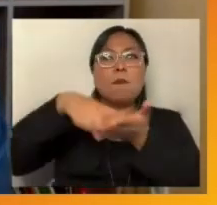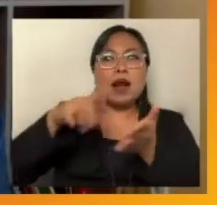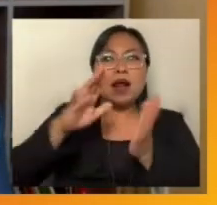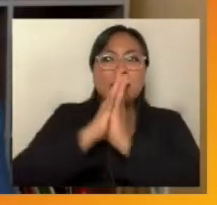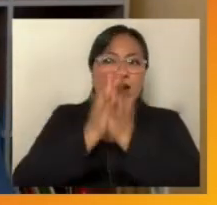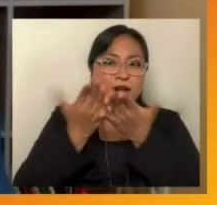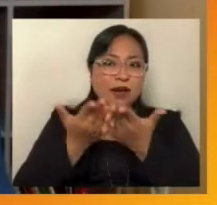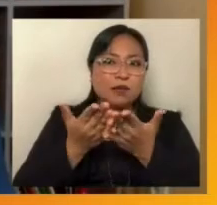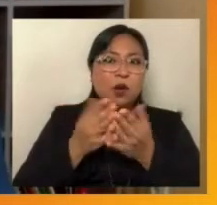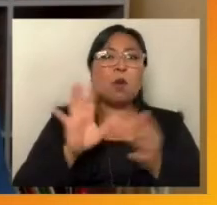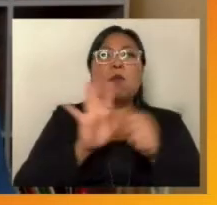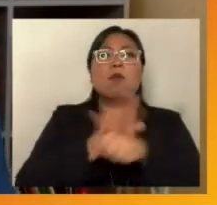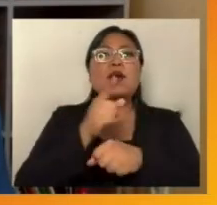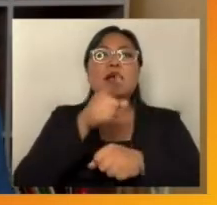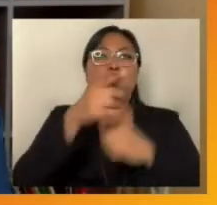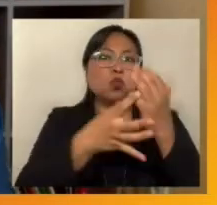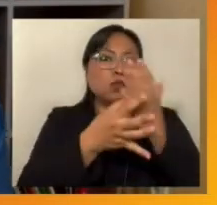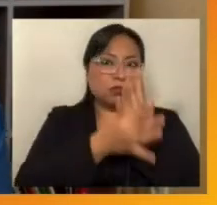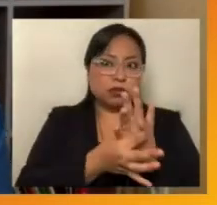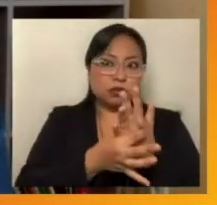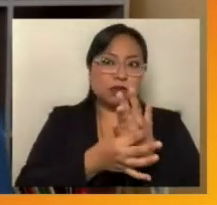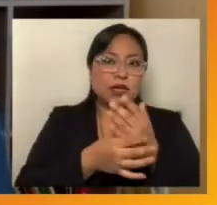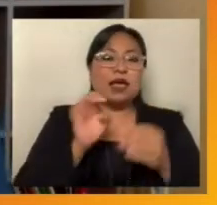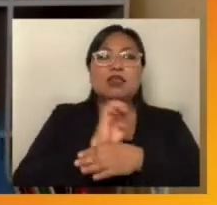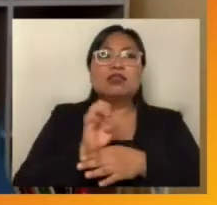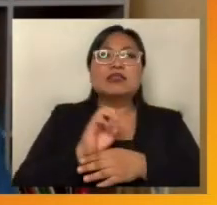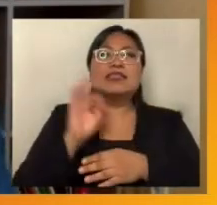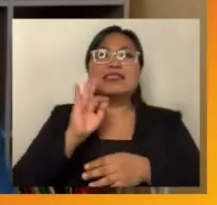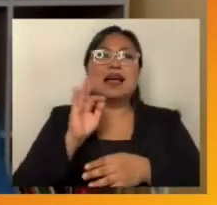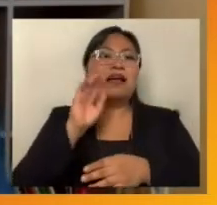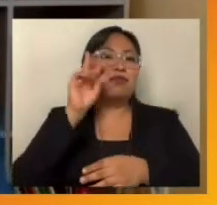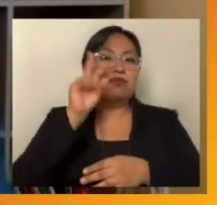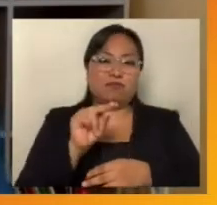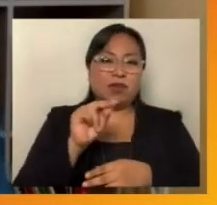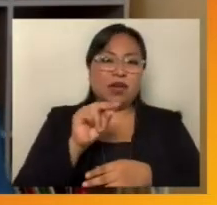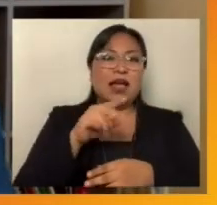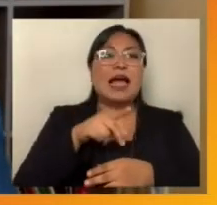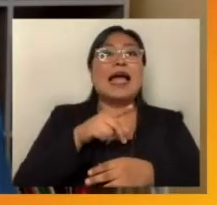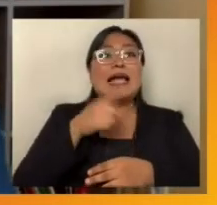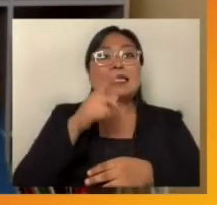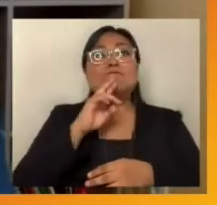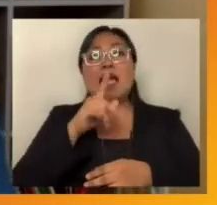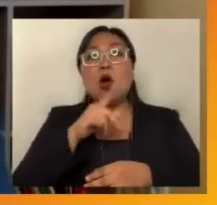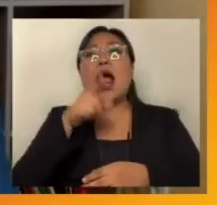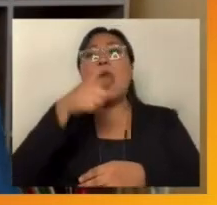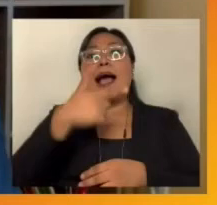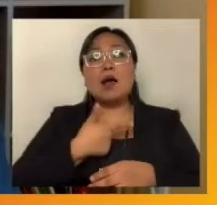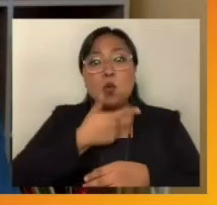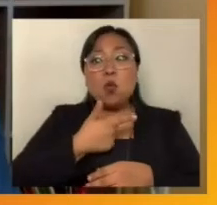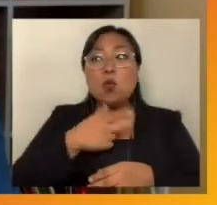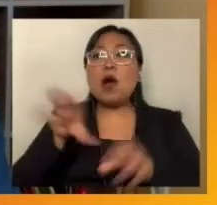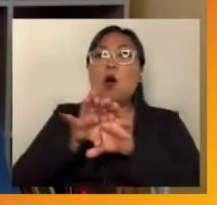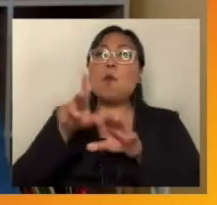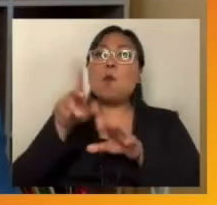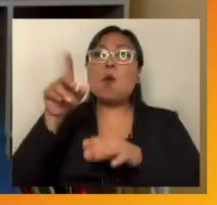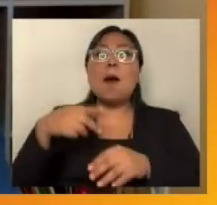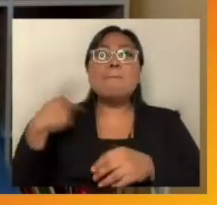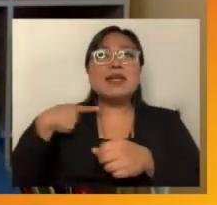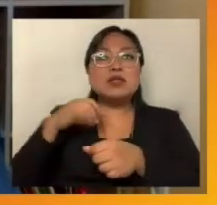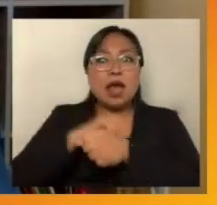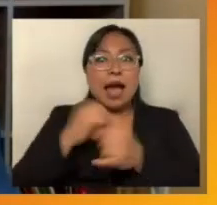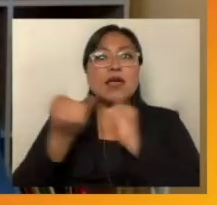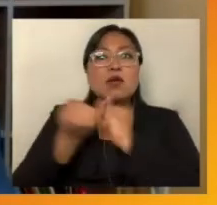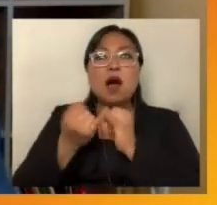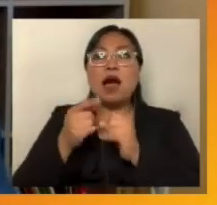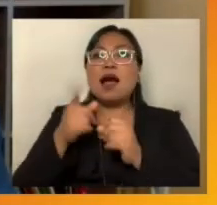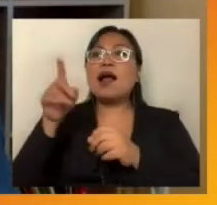se lo dices. Le puedes decir a una persona que vea una película porque te gustan los personajes o porque la trama